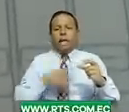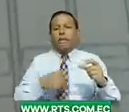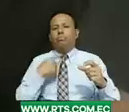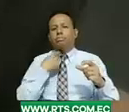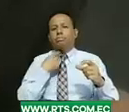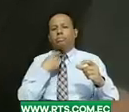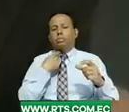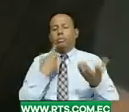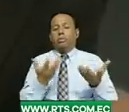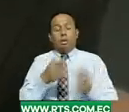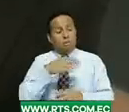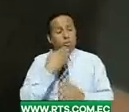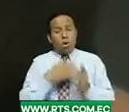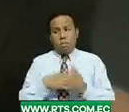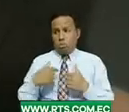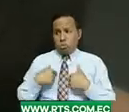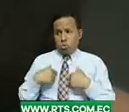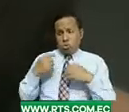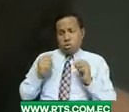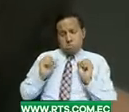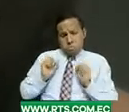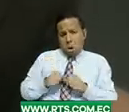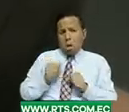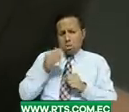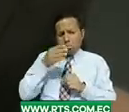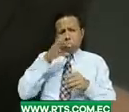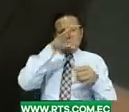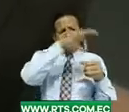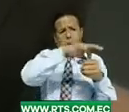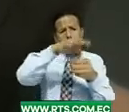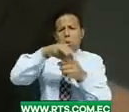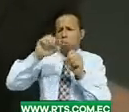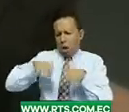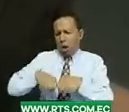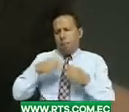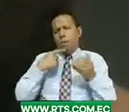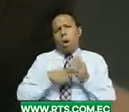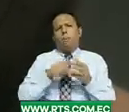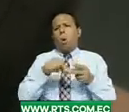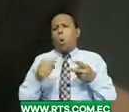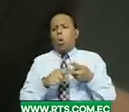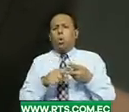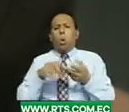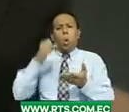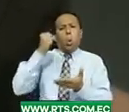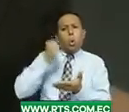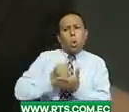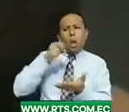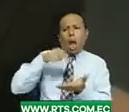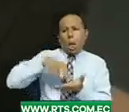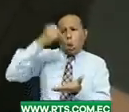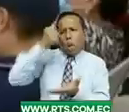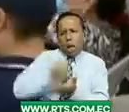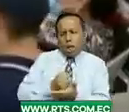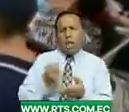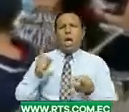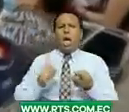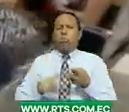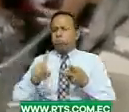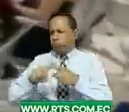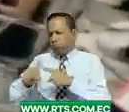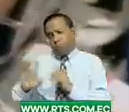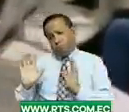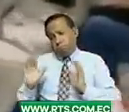por ejemplo, notariales, que la cédula esté vigente. En efecto, el Registro Civil, mediante un comunicado, indicó que las